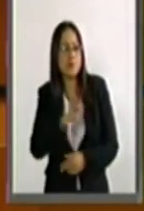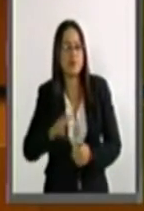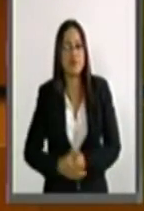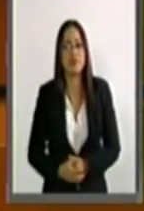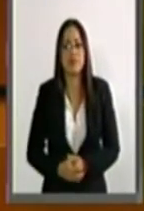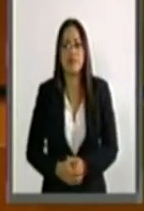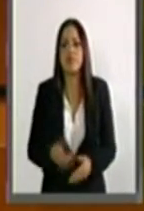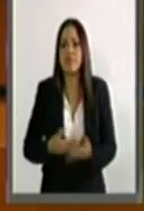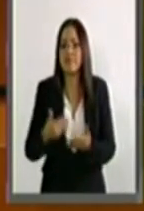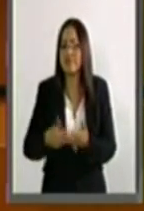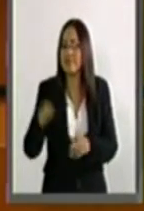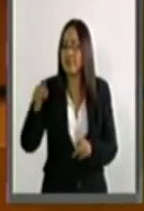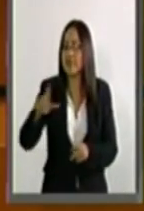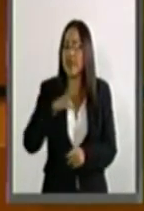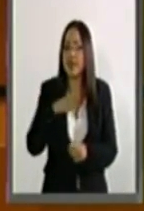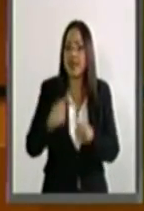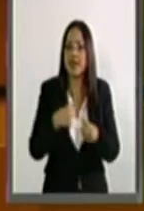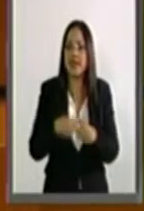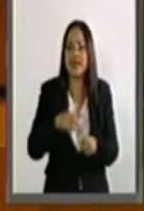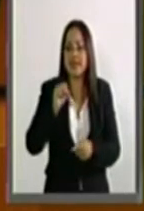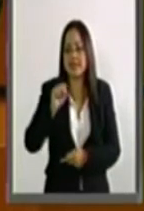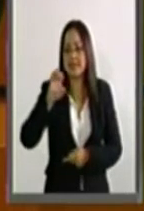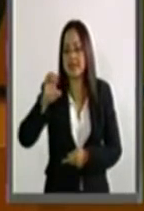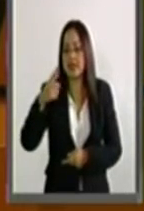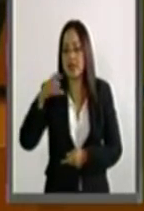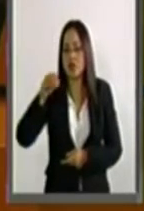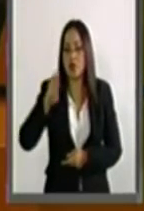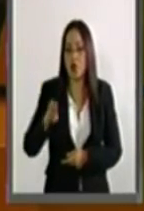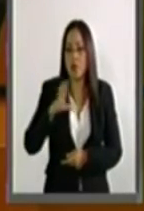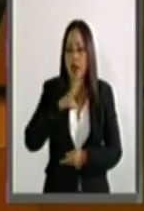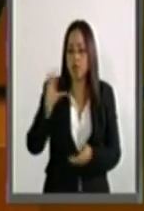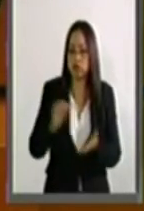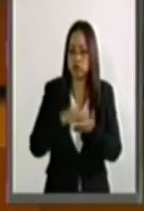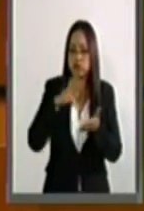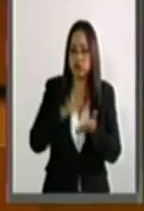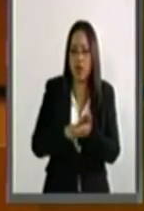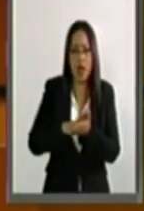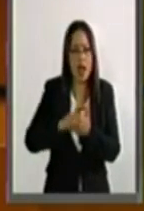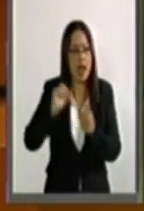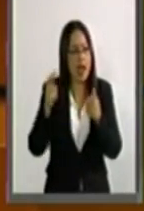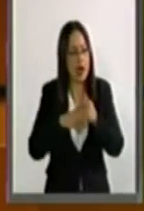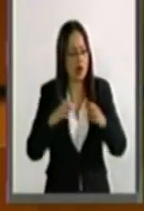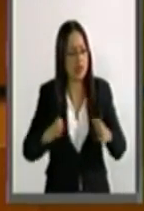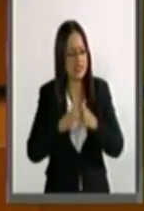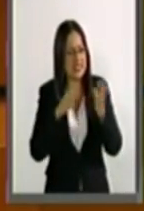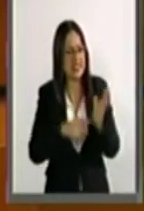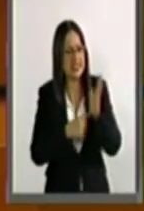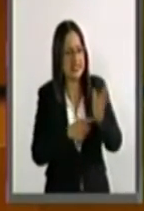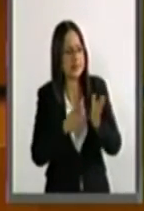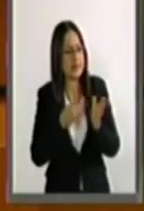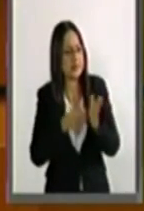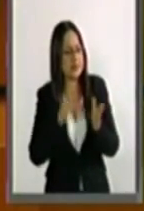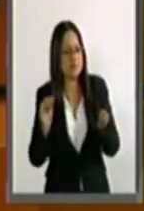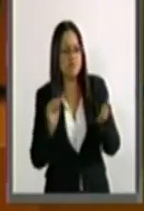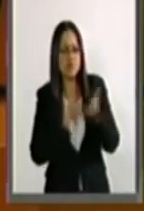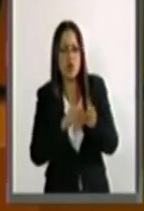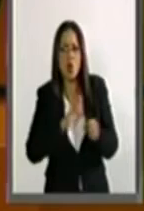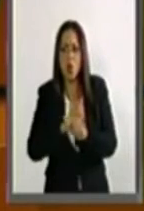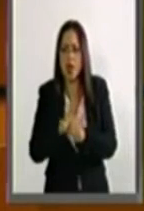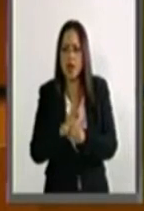Recientemente, la Secretaría de Gobernación publicó un catálogo nacional de incidentes en el que se clasificaron